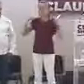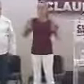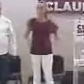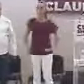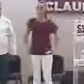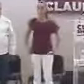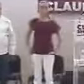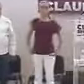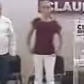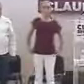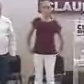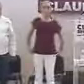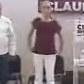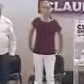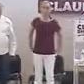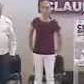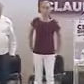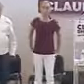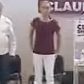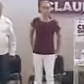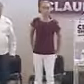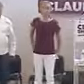¡Presidenta!